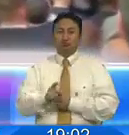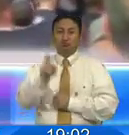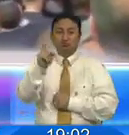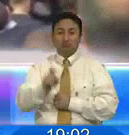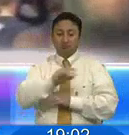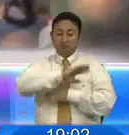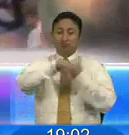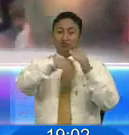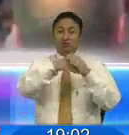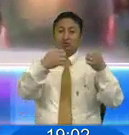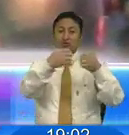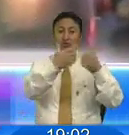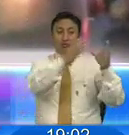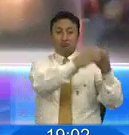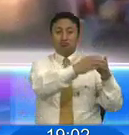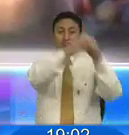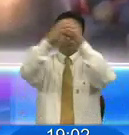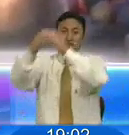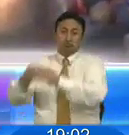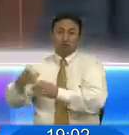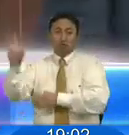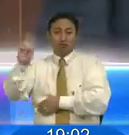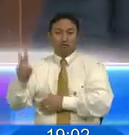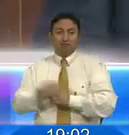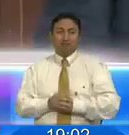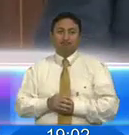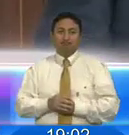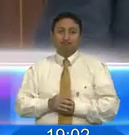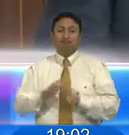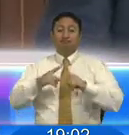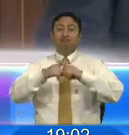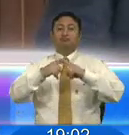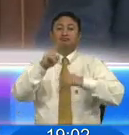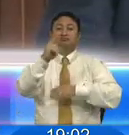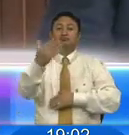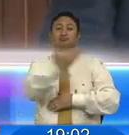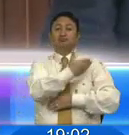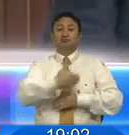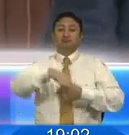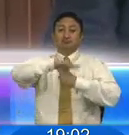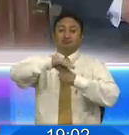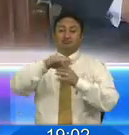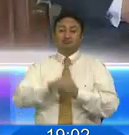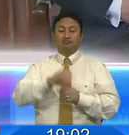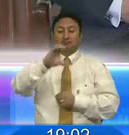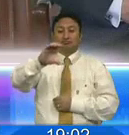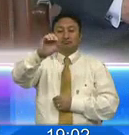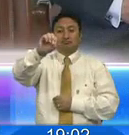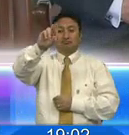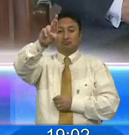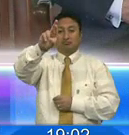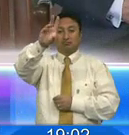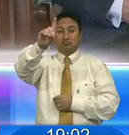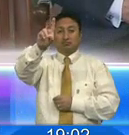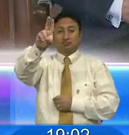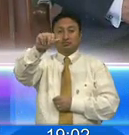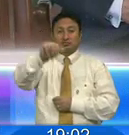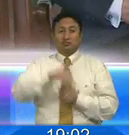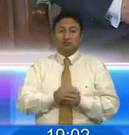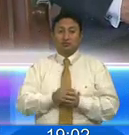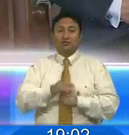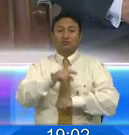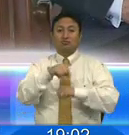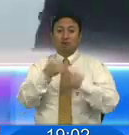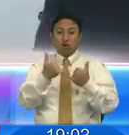a que toda su diplomacia se retirase del país para el exvicecanciller marcelo fernández de córdoba lo que pasa en el término de este tiempo